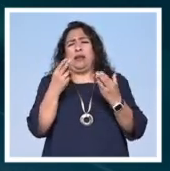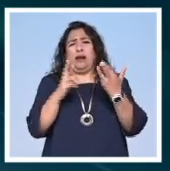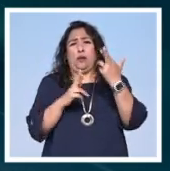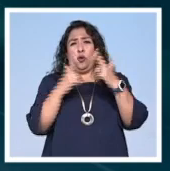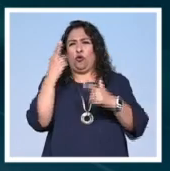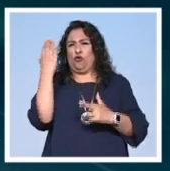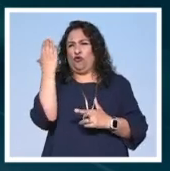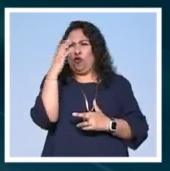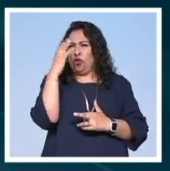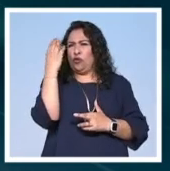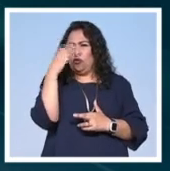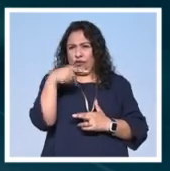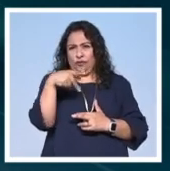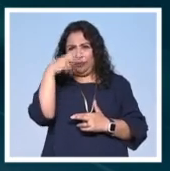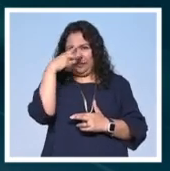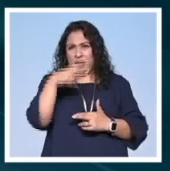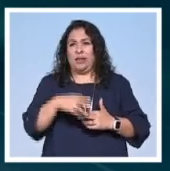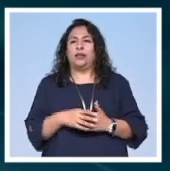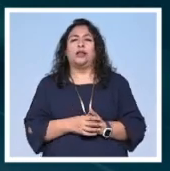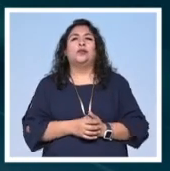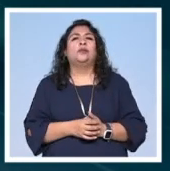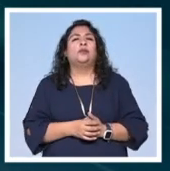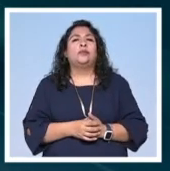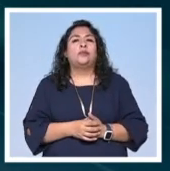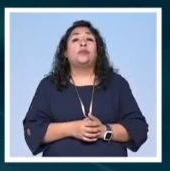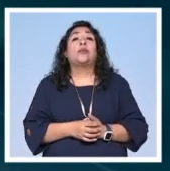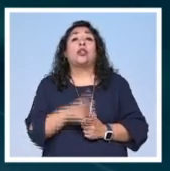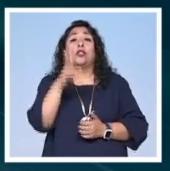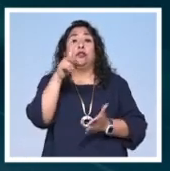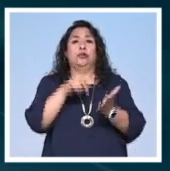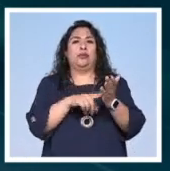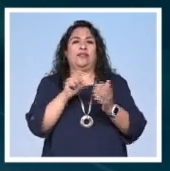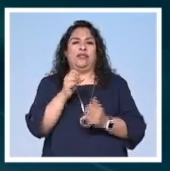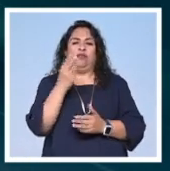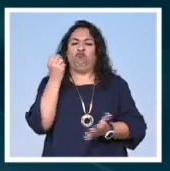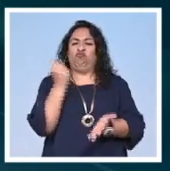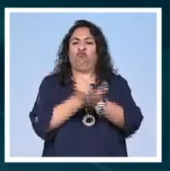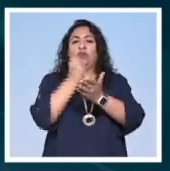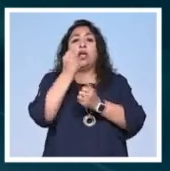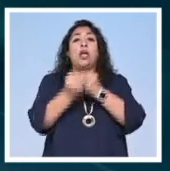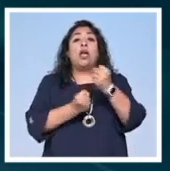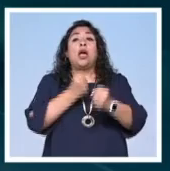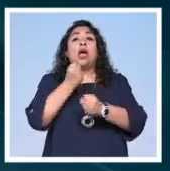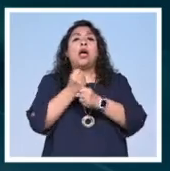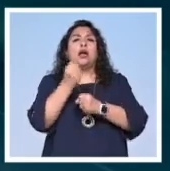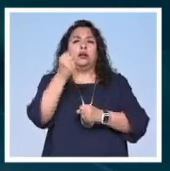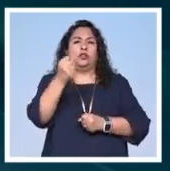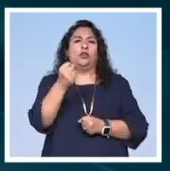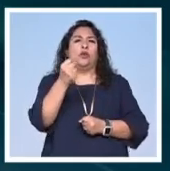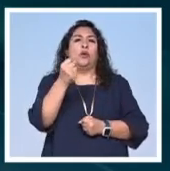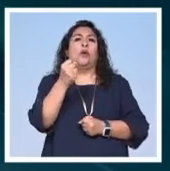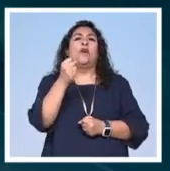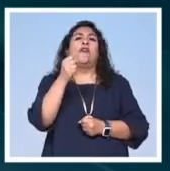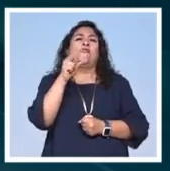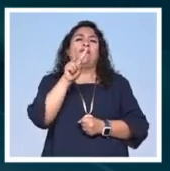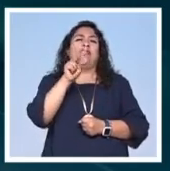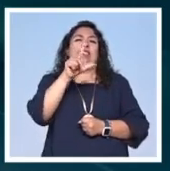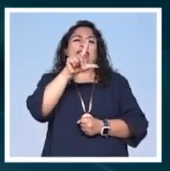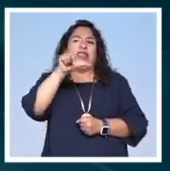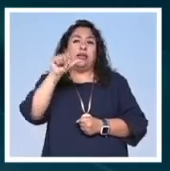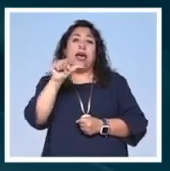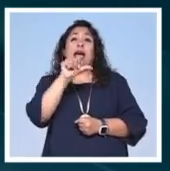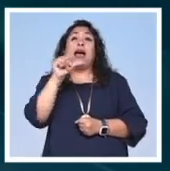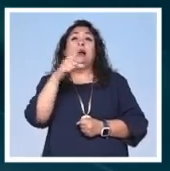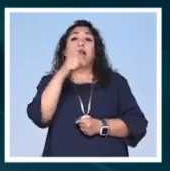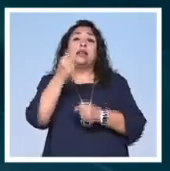de México 2023 fue declarado el año de Francisco Villa en ocasión